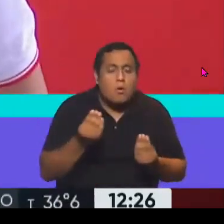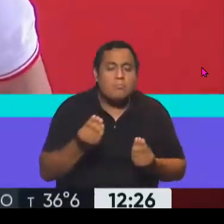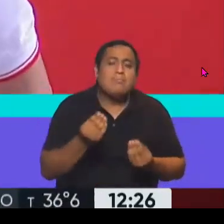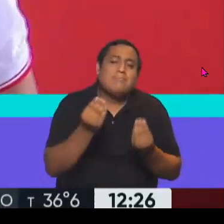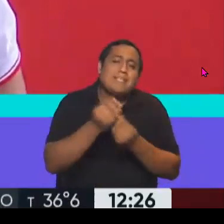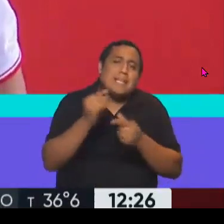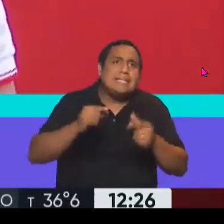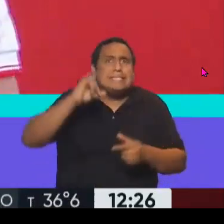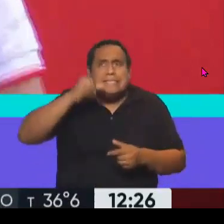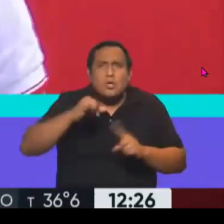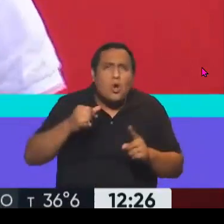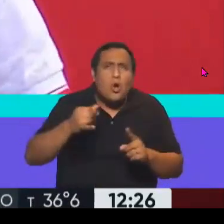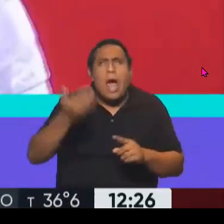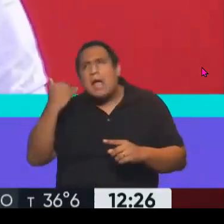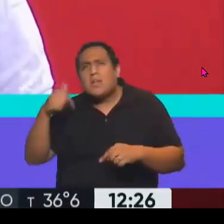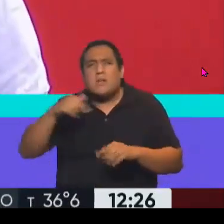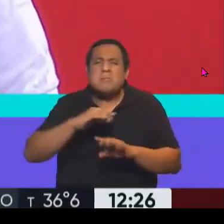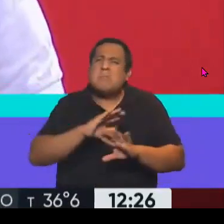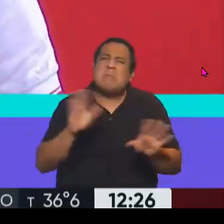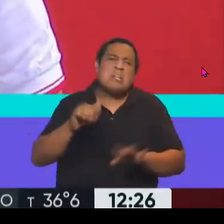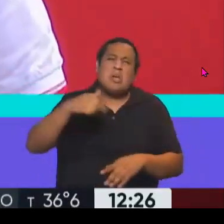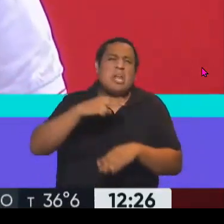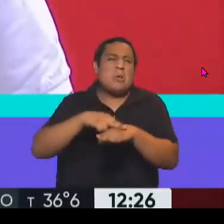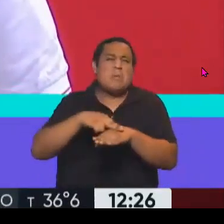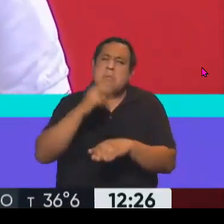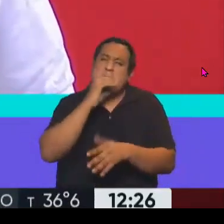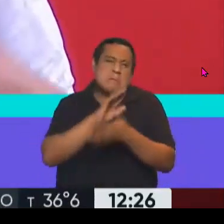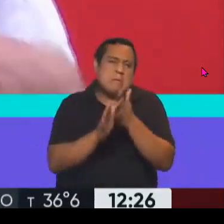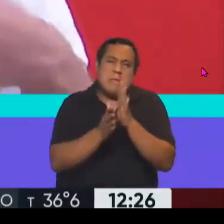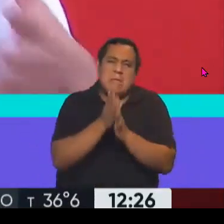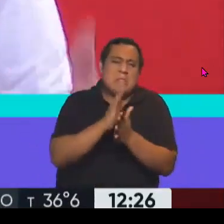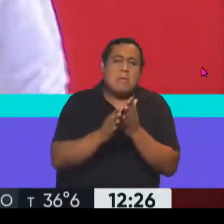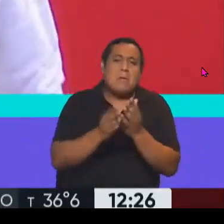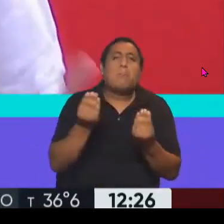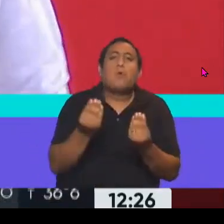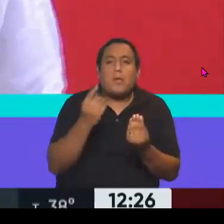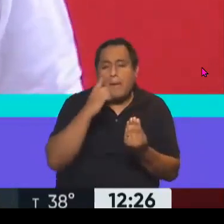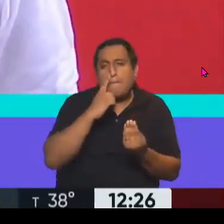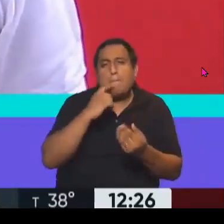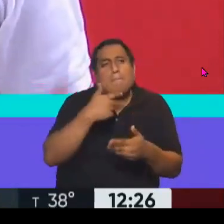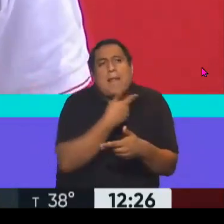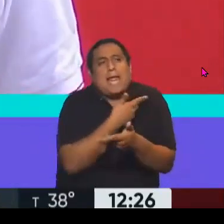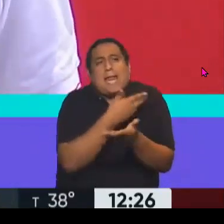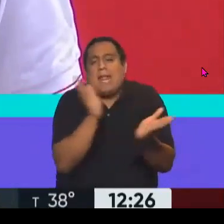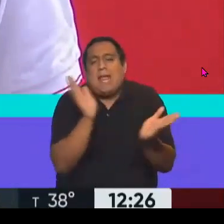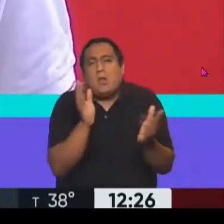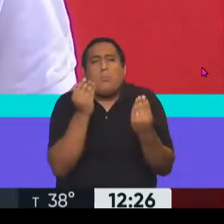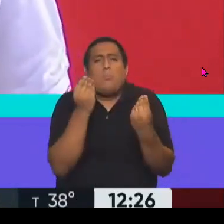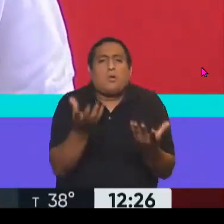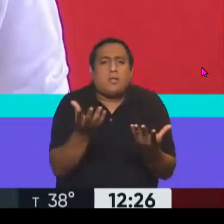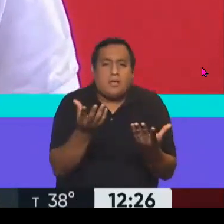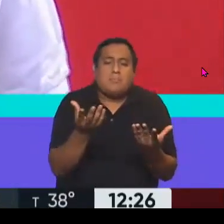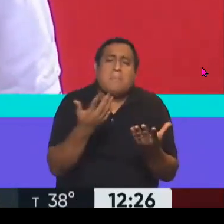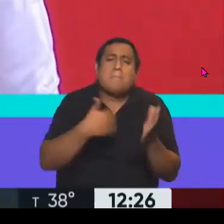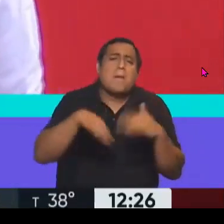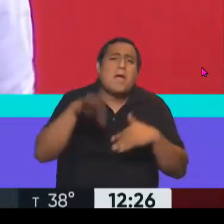mucho y pregunta, ¿se hace, se sigue? Hoy por hoy ya no se recomienda, pero no se recomienda para el público en general, por una